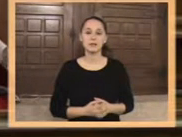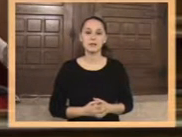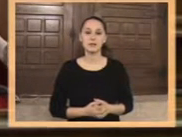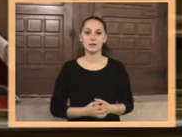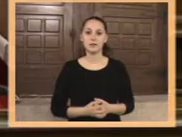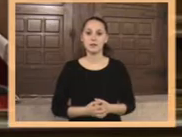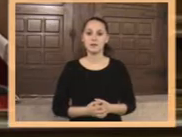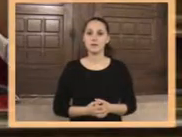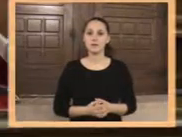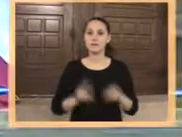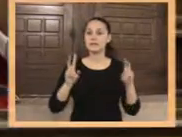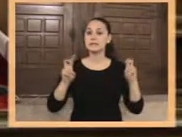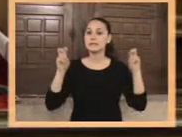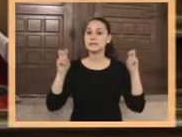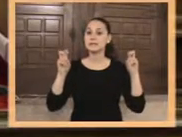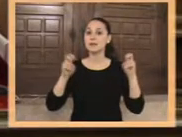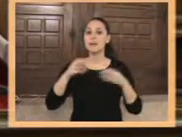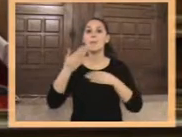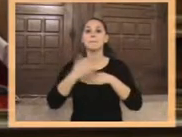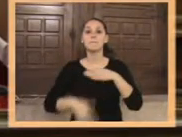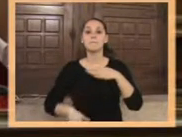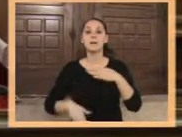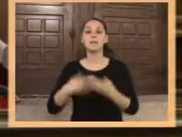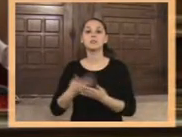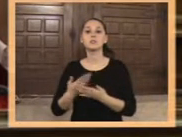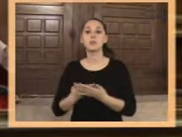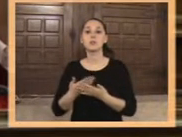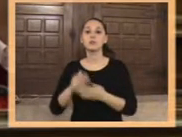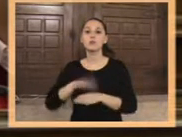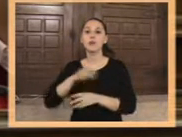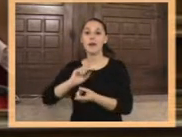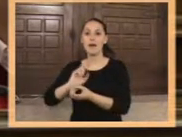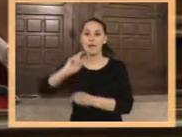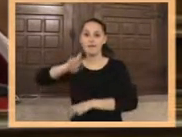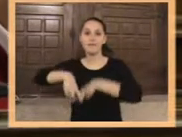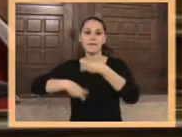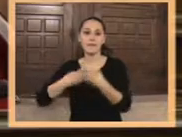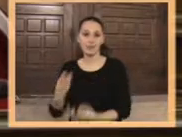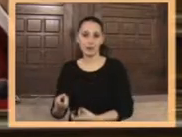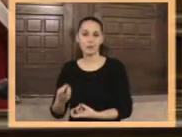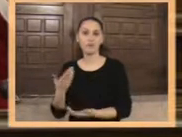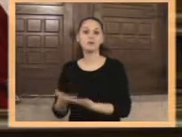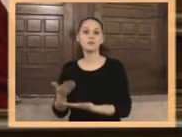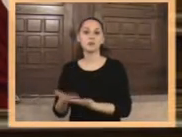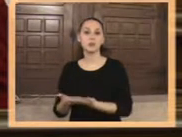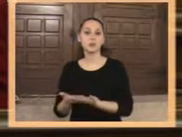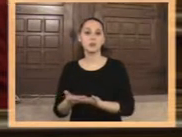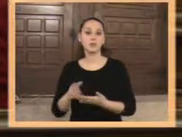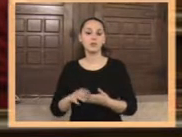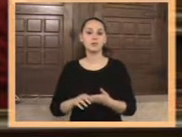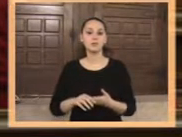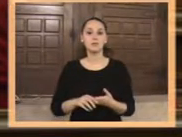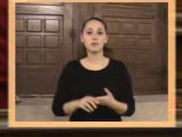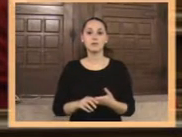la ampliación del plazo de solicitud de renovación de autorizaciones, se pasa a que esta sea de un mes y